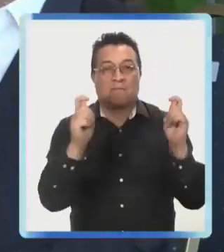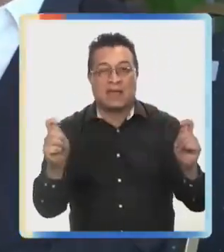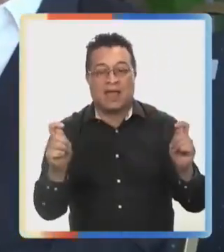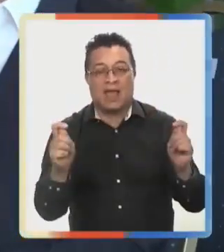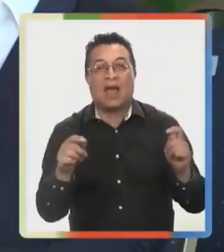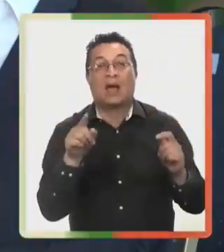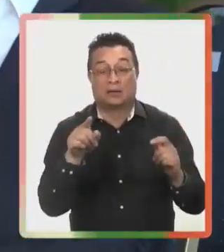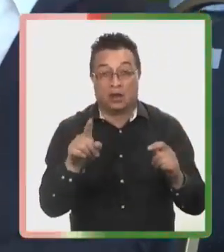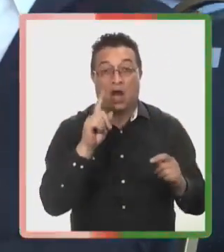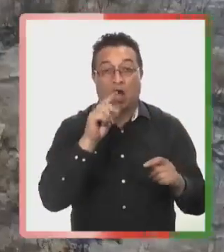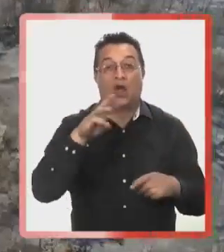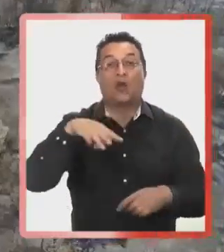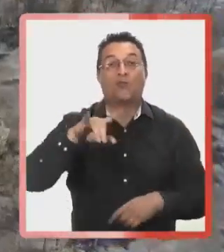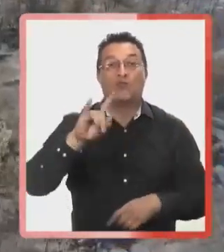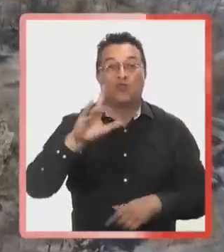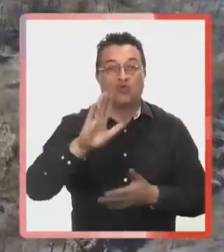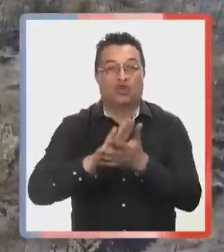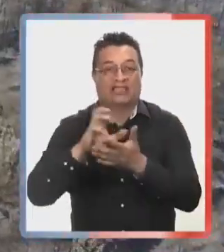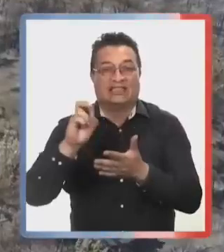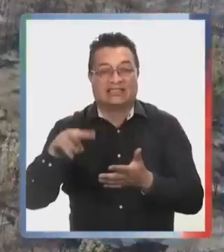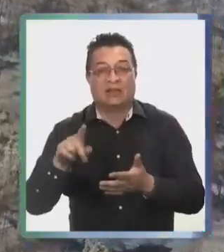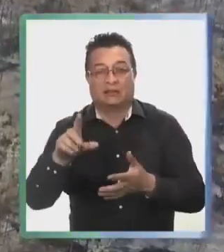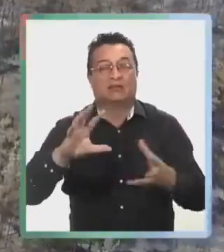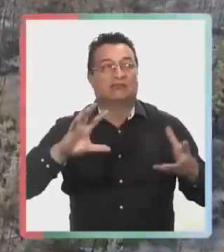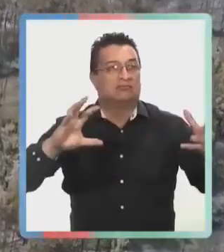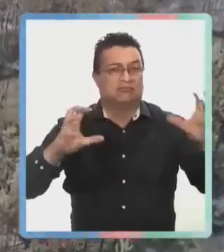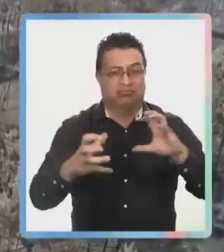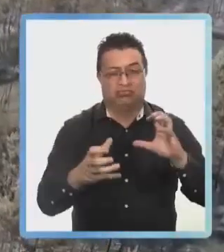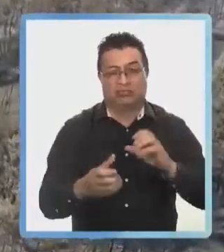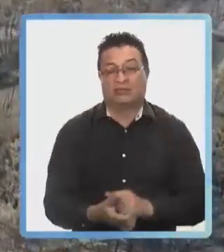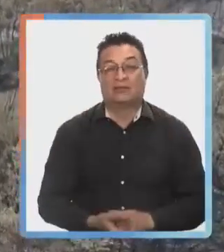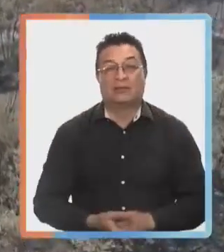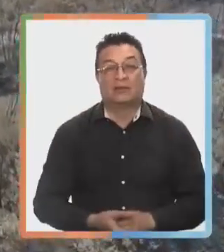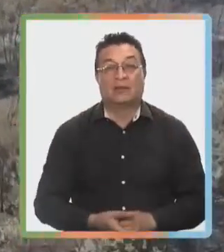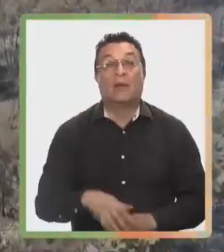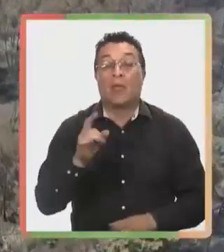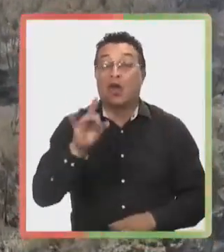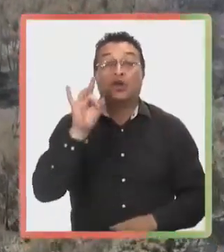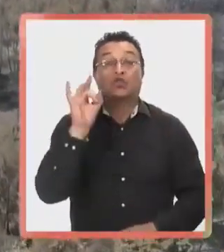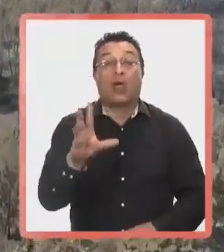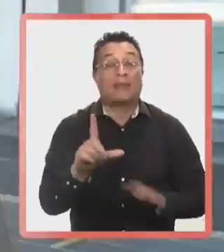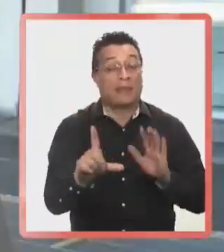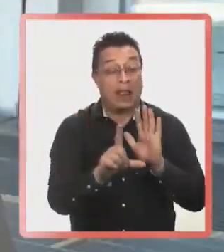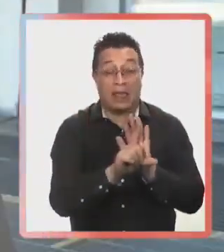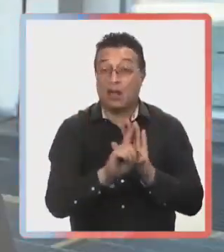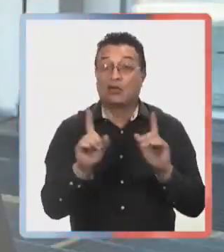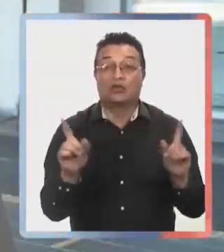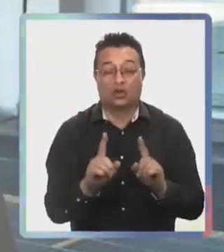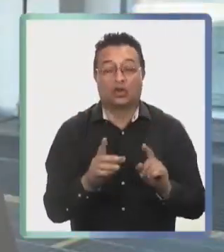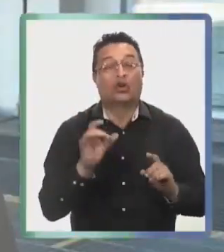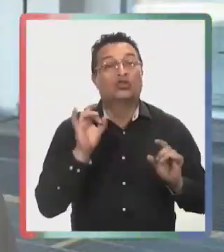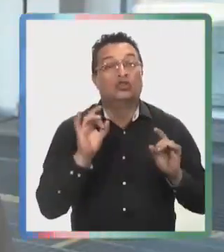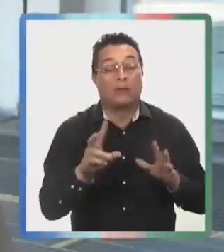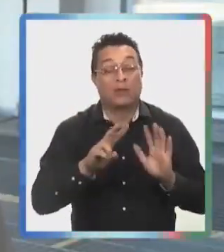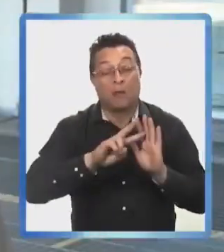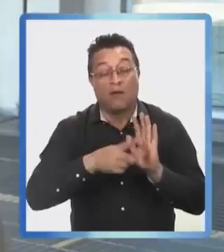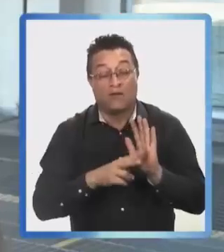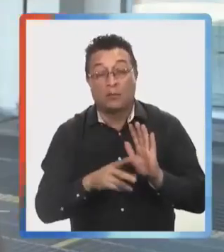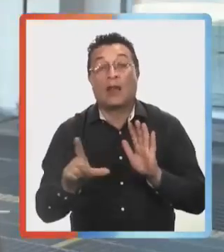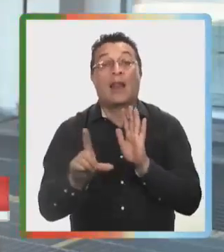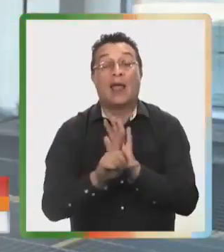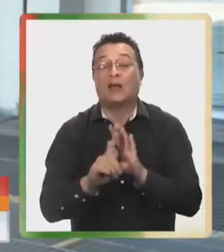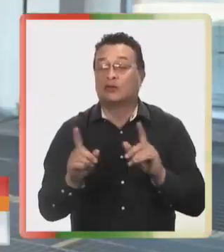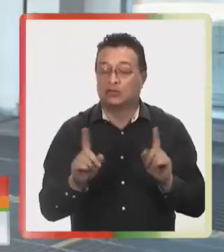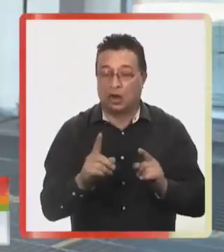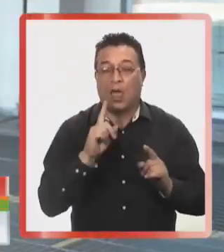esta campaña, entre ellas Mulchen. Así quedó tras el siniestro. No basta solamente con hacer leyes, no basta solamente con hacer